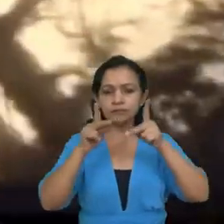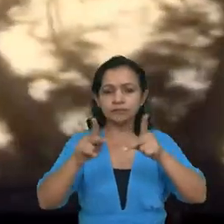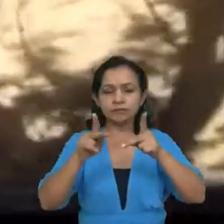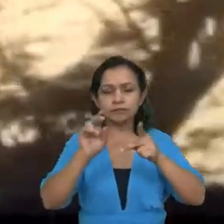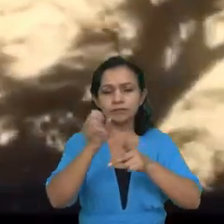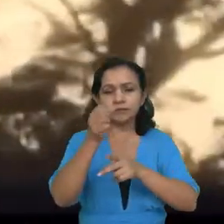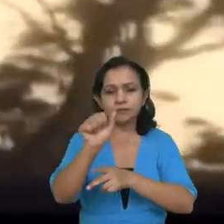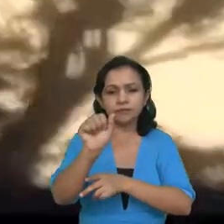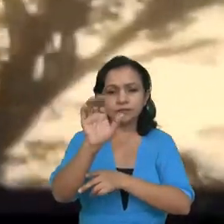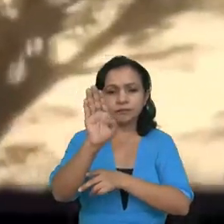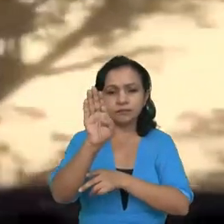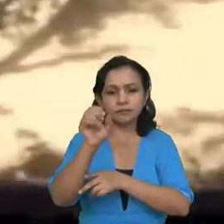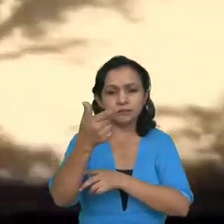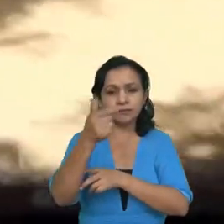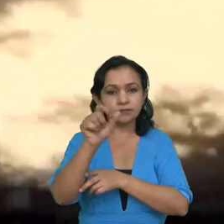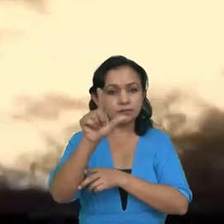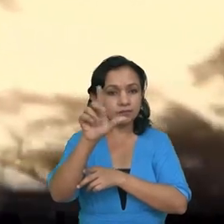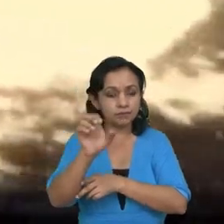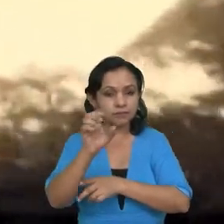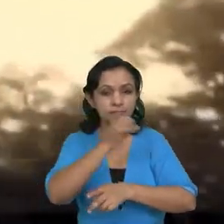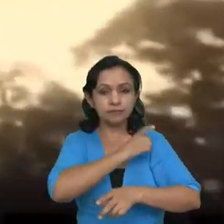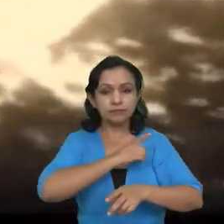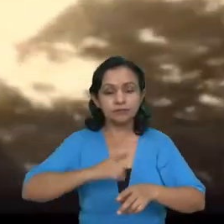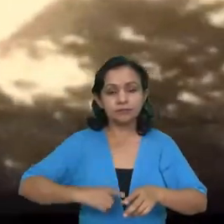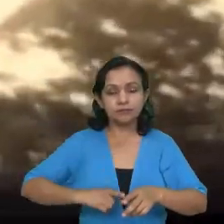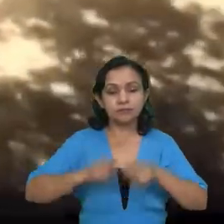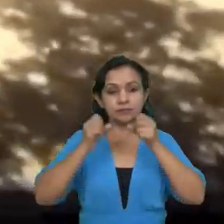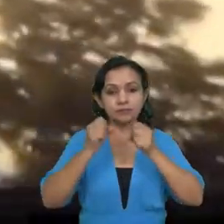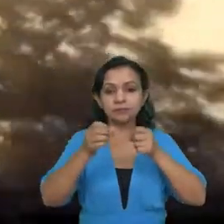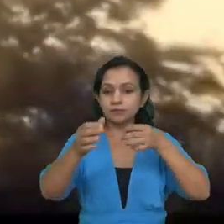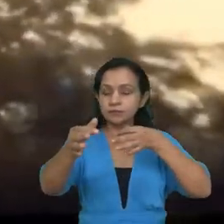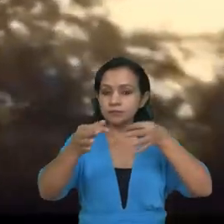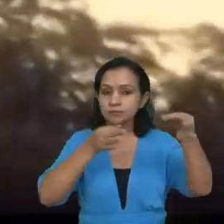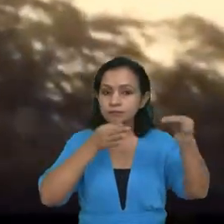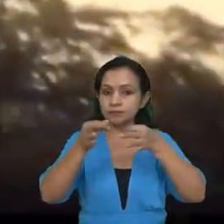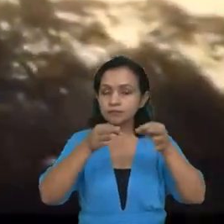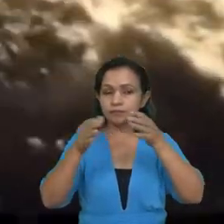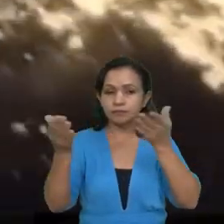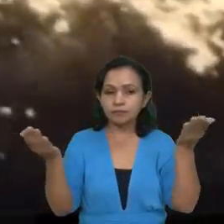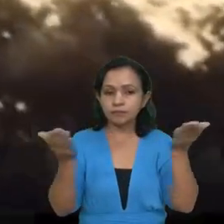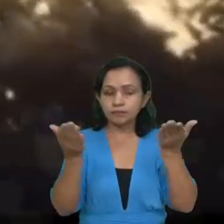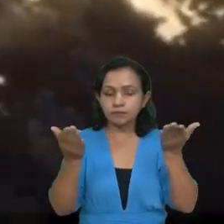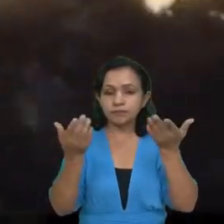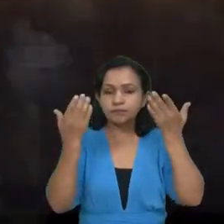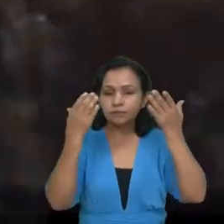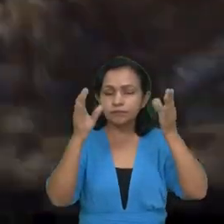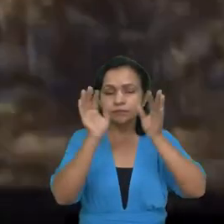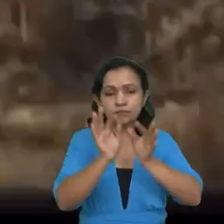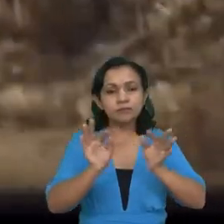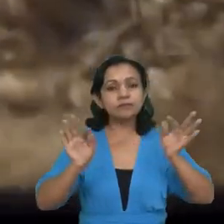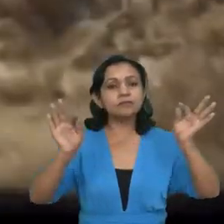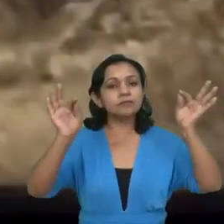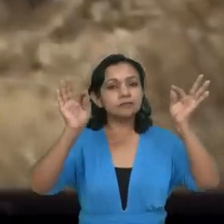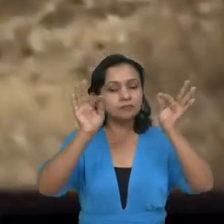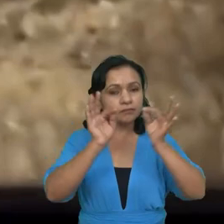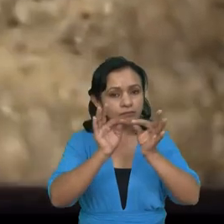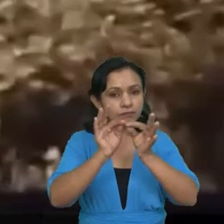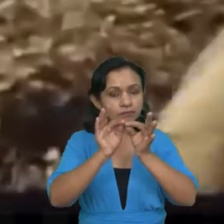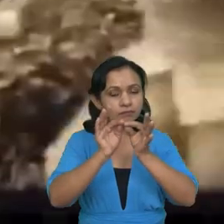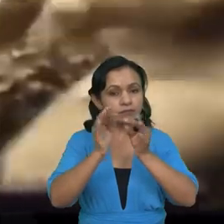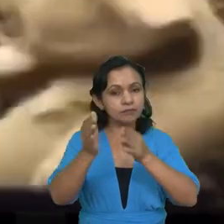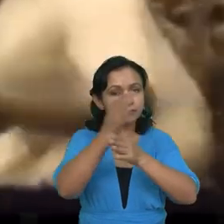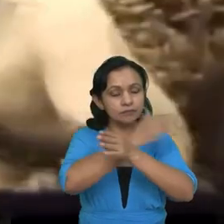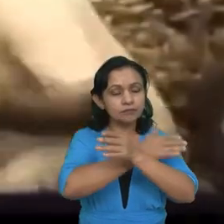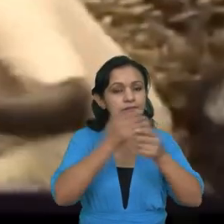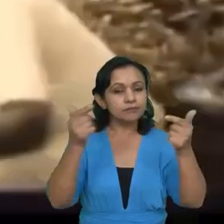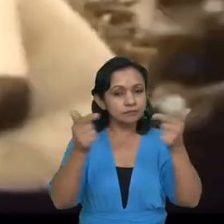abogados al respecto el diputado wálmaro gutiérrez describe este evento como uno de los hechos más relevantes acaecidos durante la